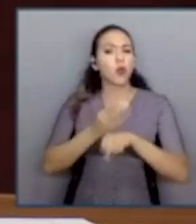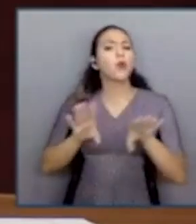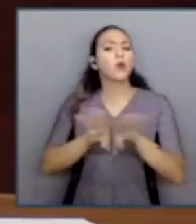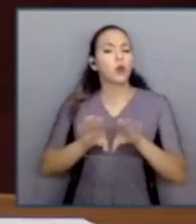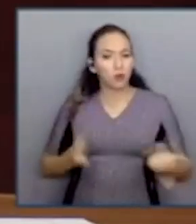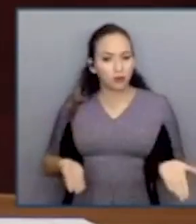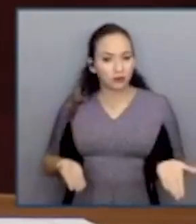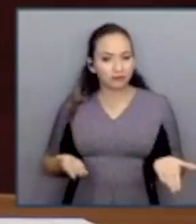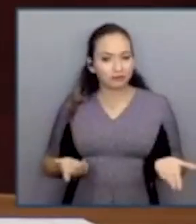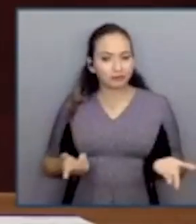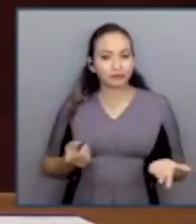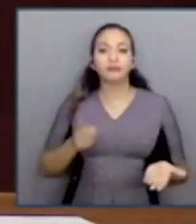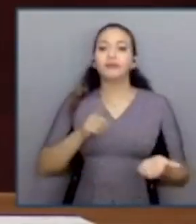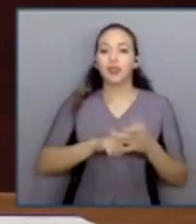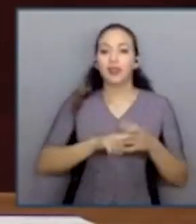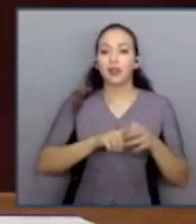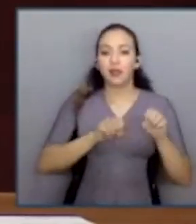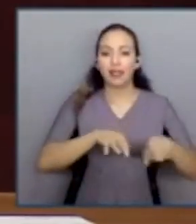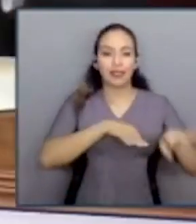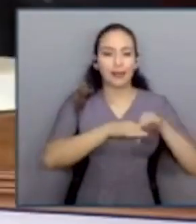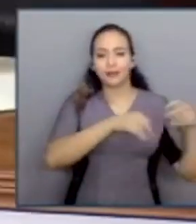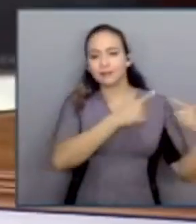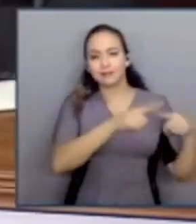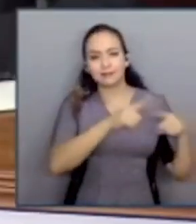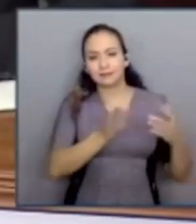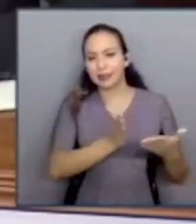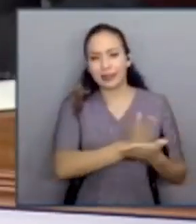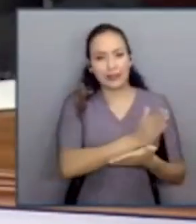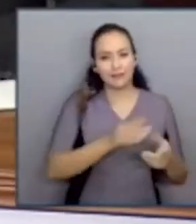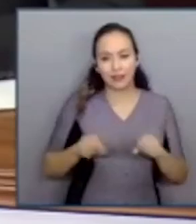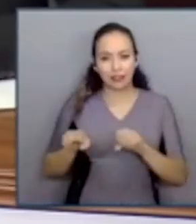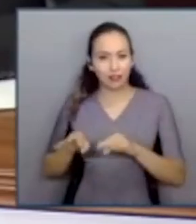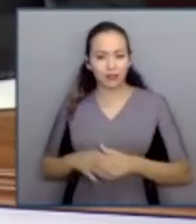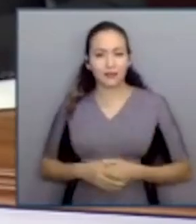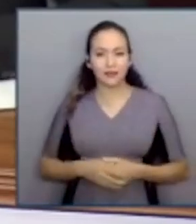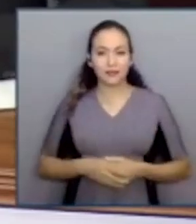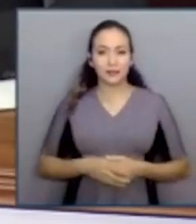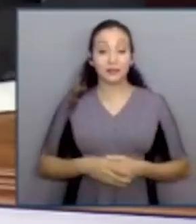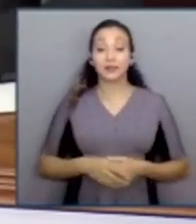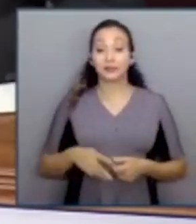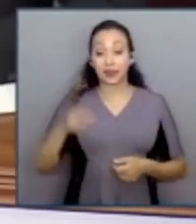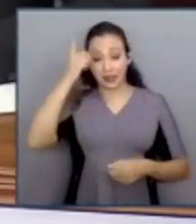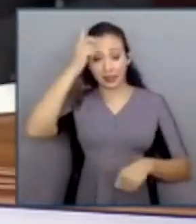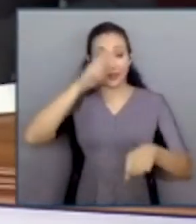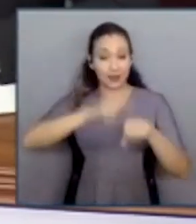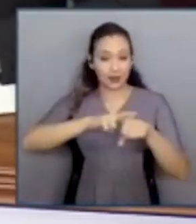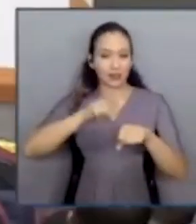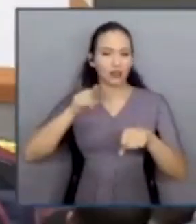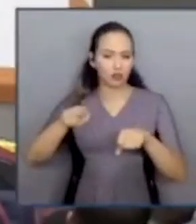mecanismos laborales alternativos de solución de controversias el director del centro Federal de conciliación y registro